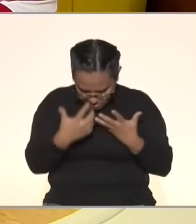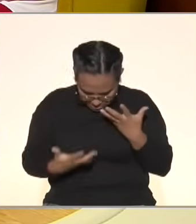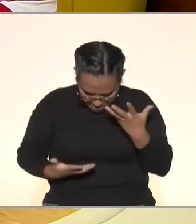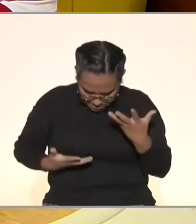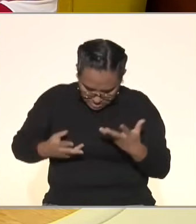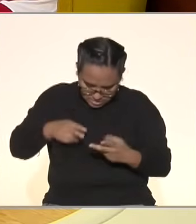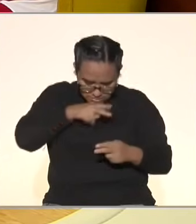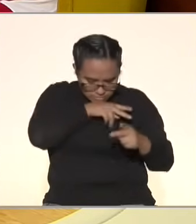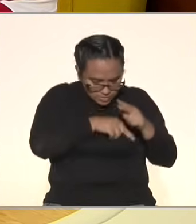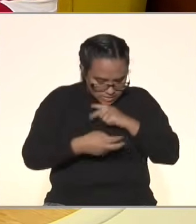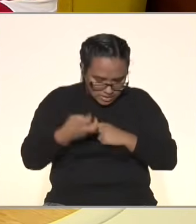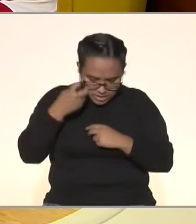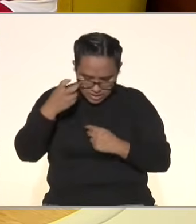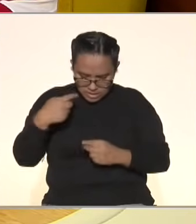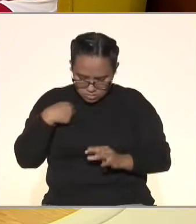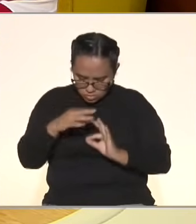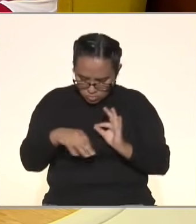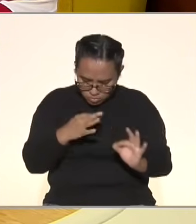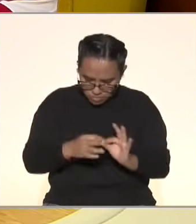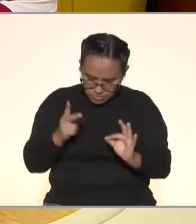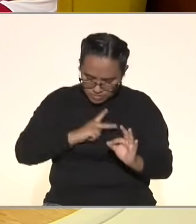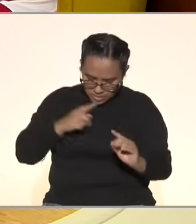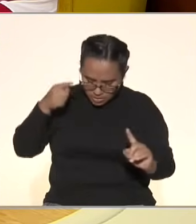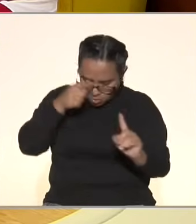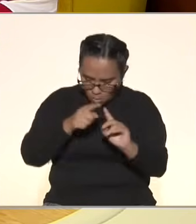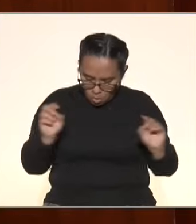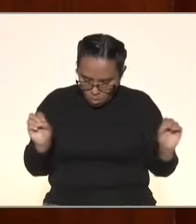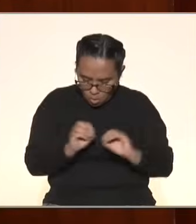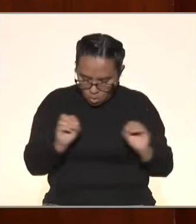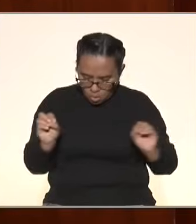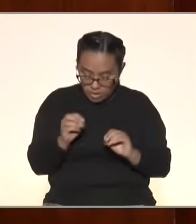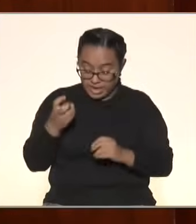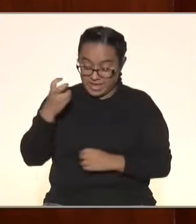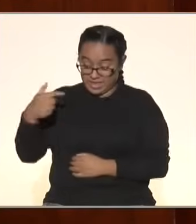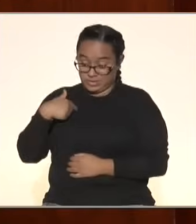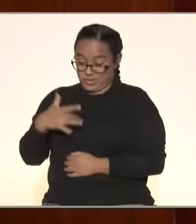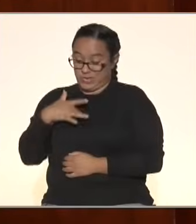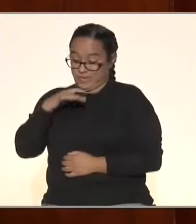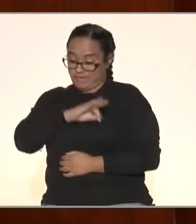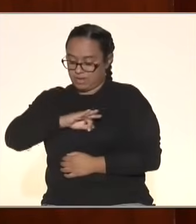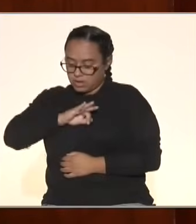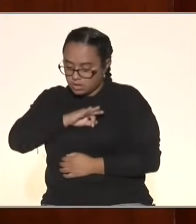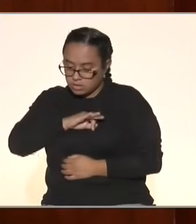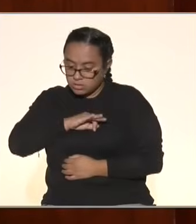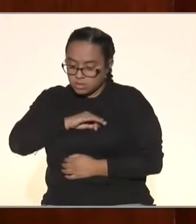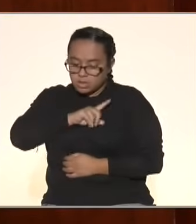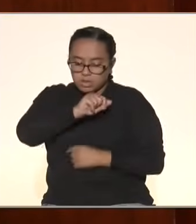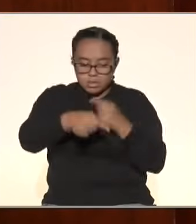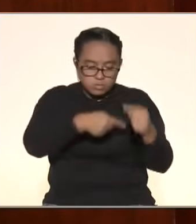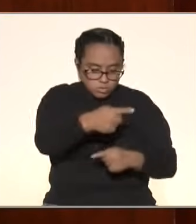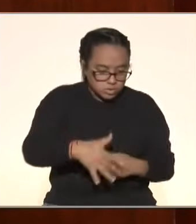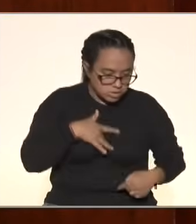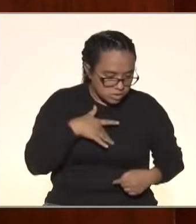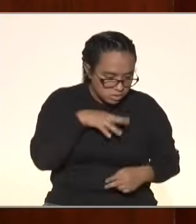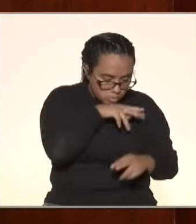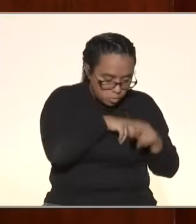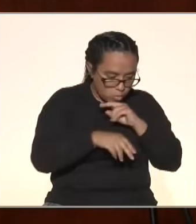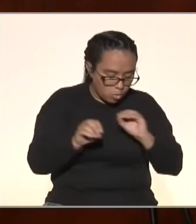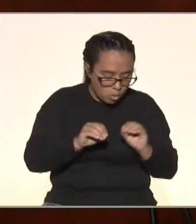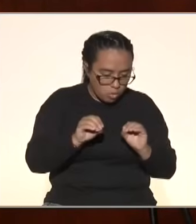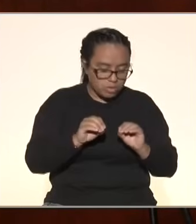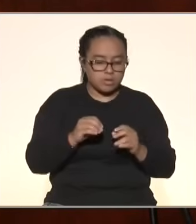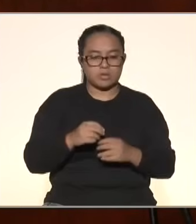estar logrando los propósitos que en momento de felicidad me propuse hacer. Claro, parece que